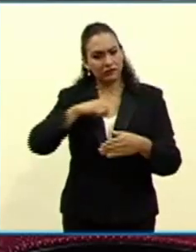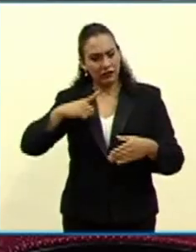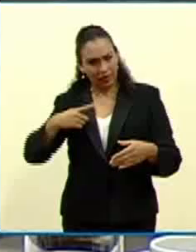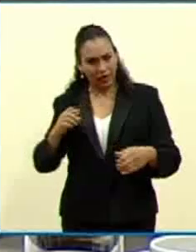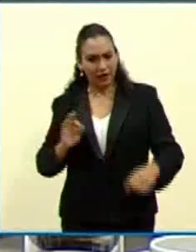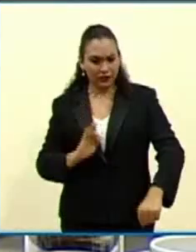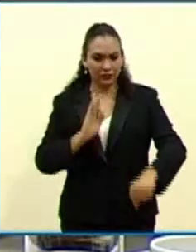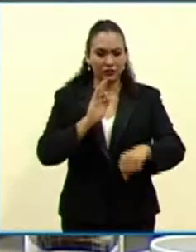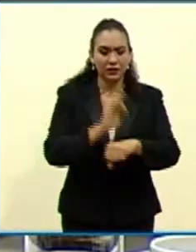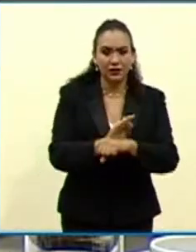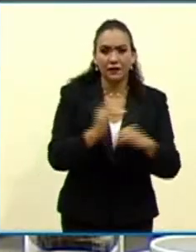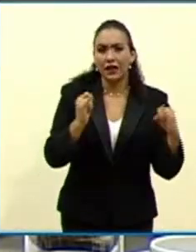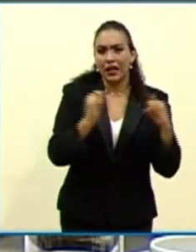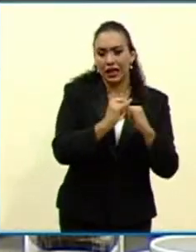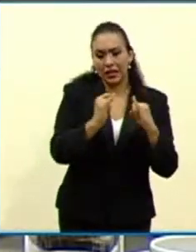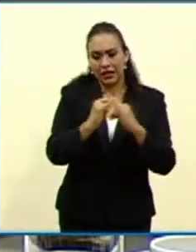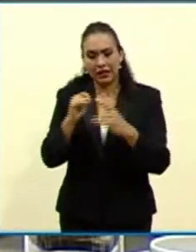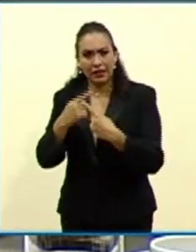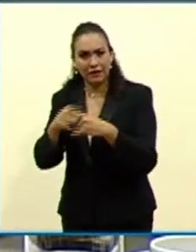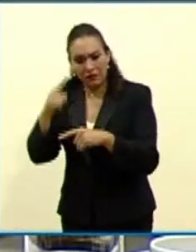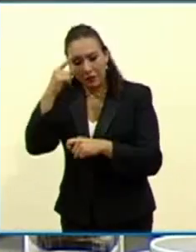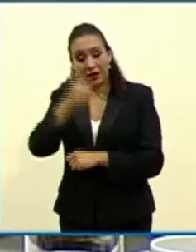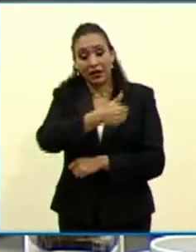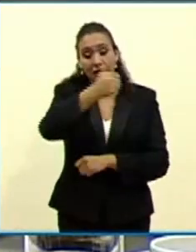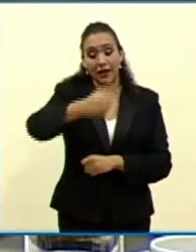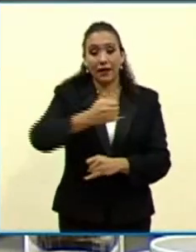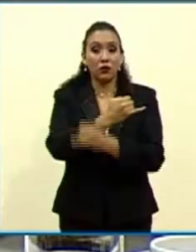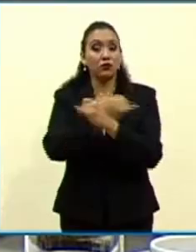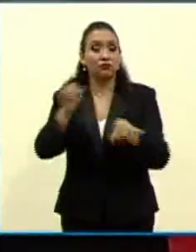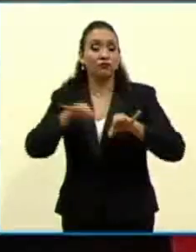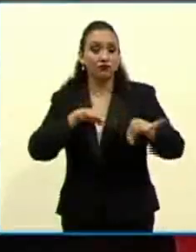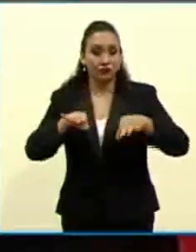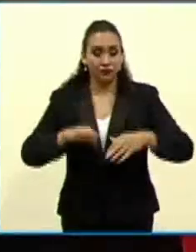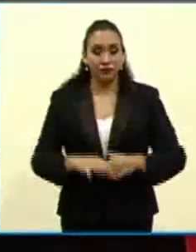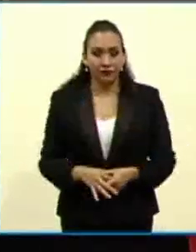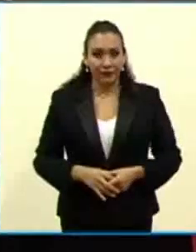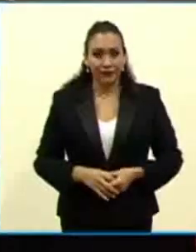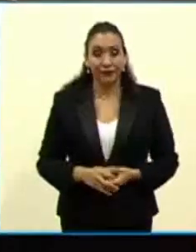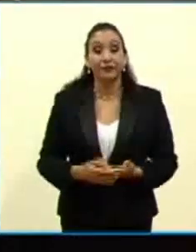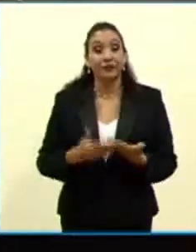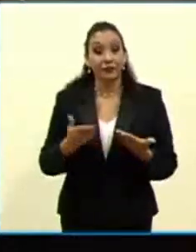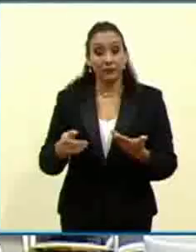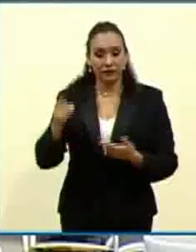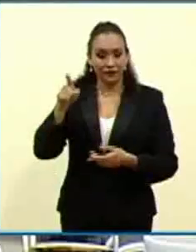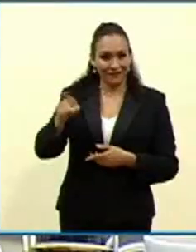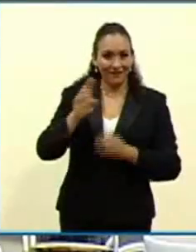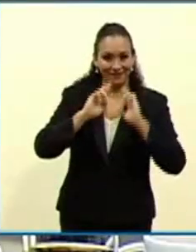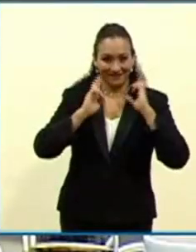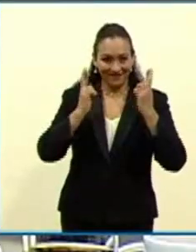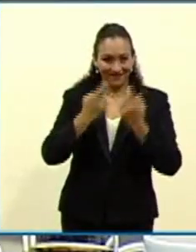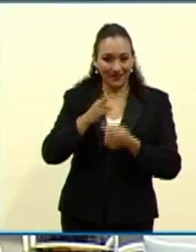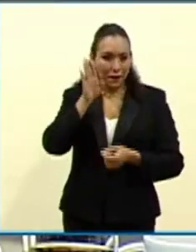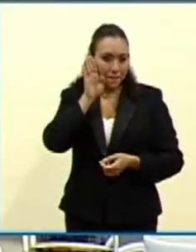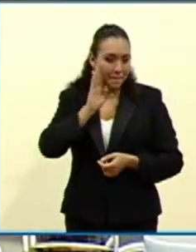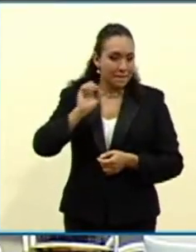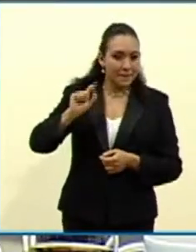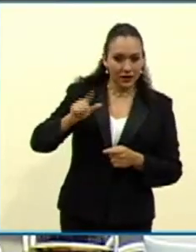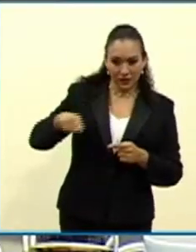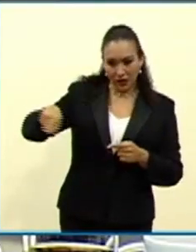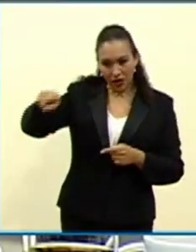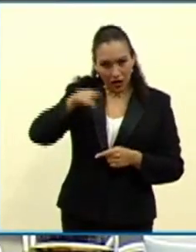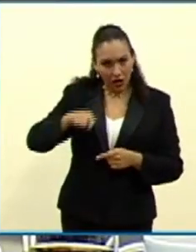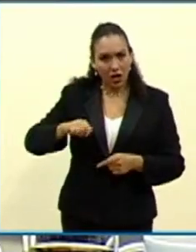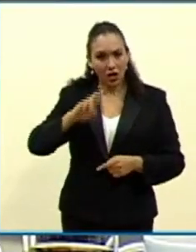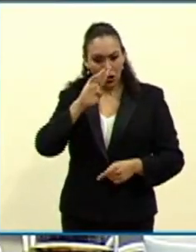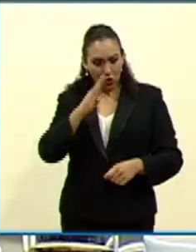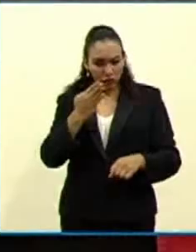los órganos e integrantes de la Judicatura Federal. Al Pleno le corresponde la posibilidad de conocer y dirimir el asunto en